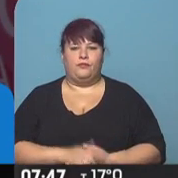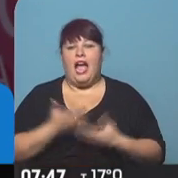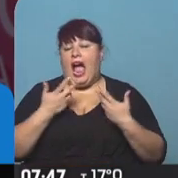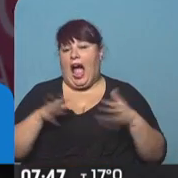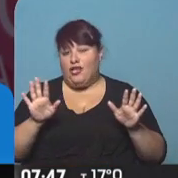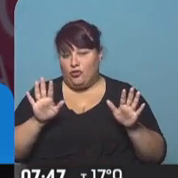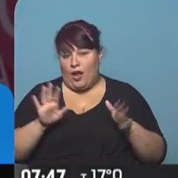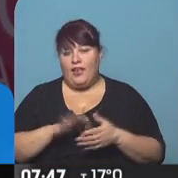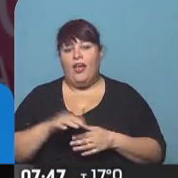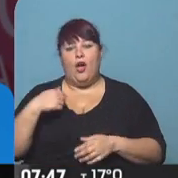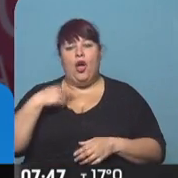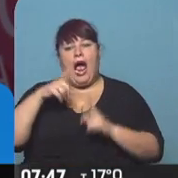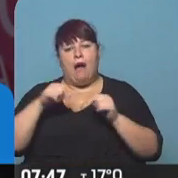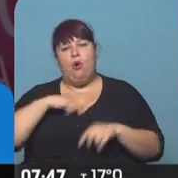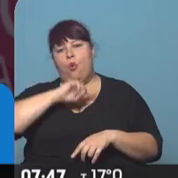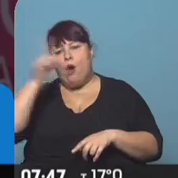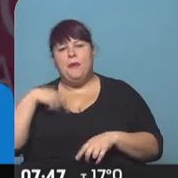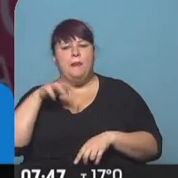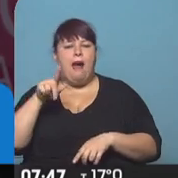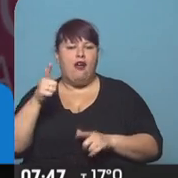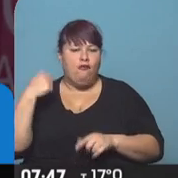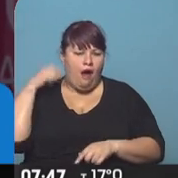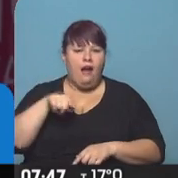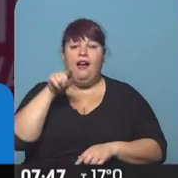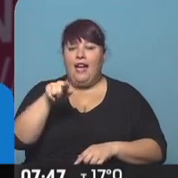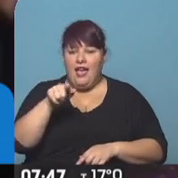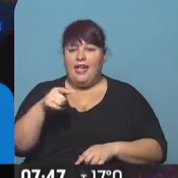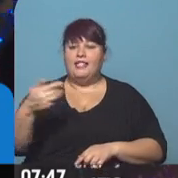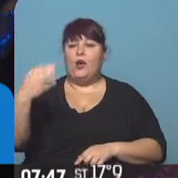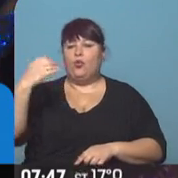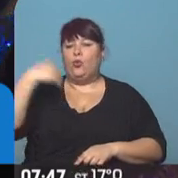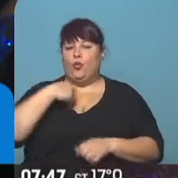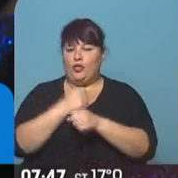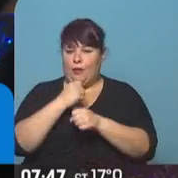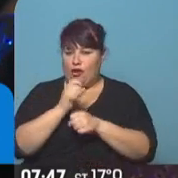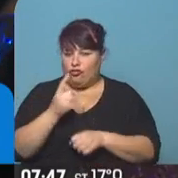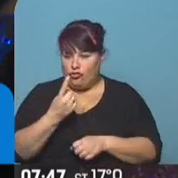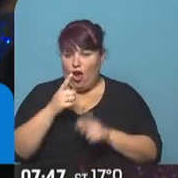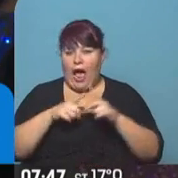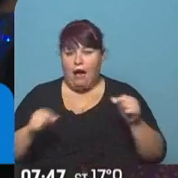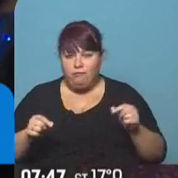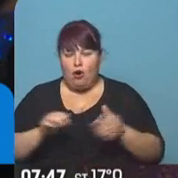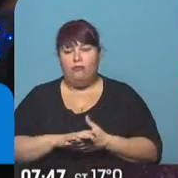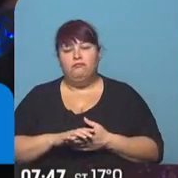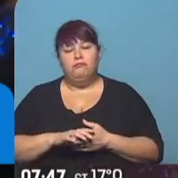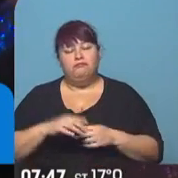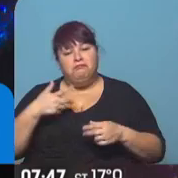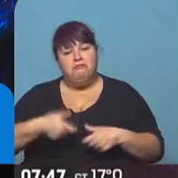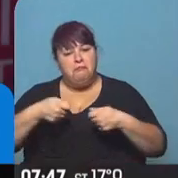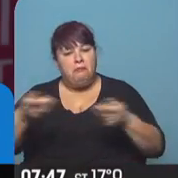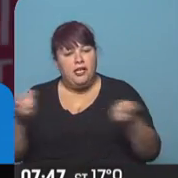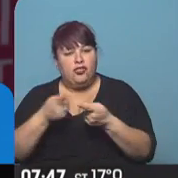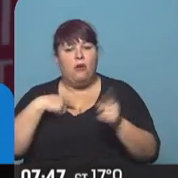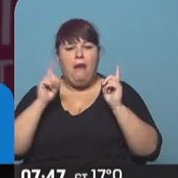casualidad, ¿no? Yo volví a Japón, no tenía pareja y ella vino a trabajar sola a Japón y nos presentó